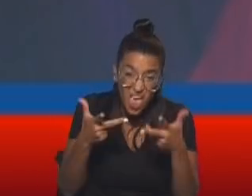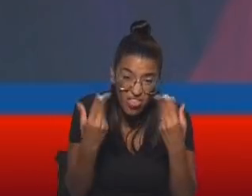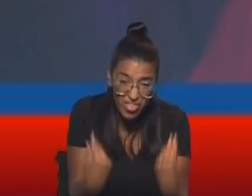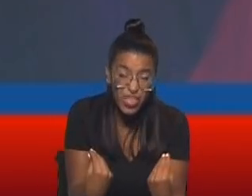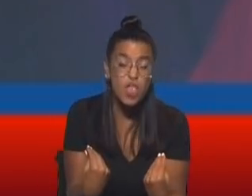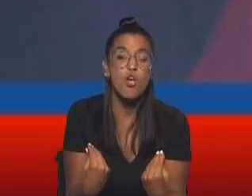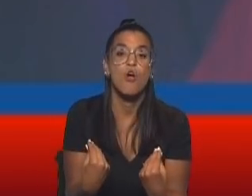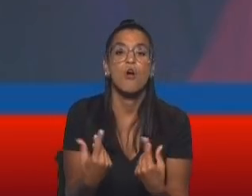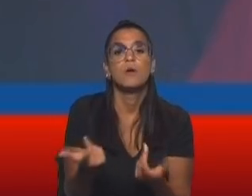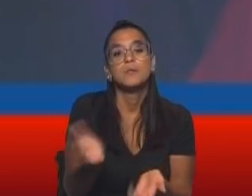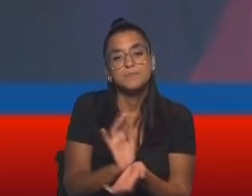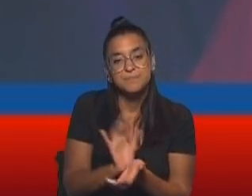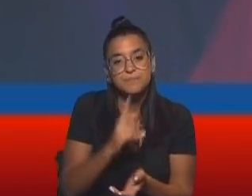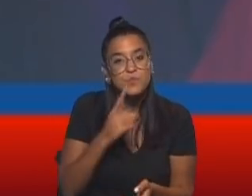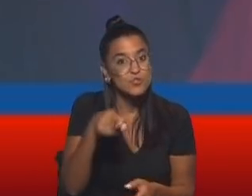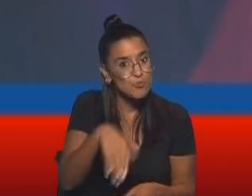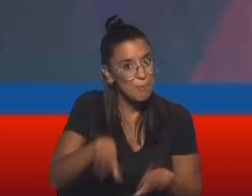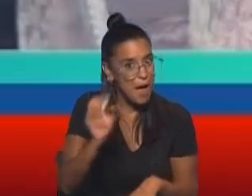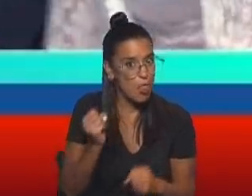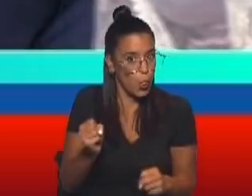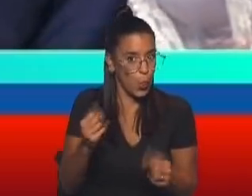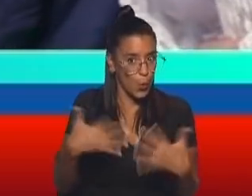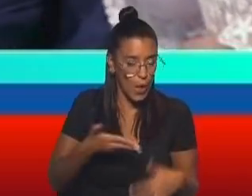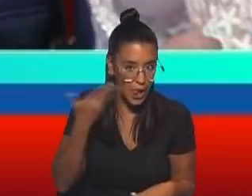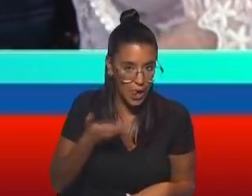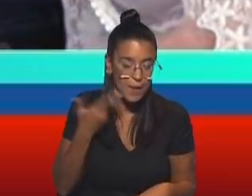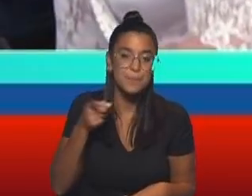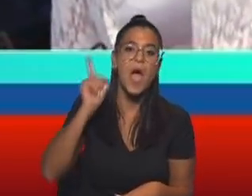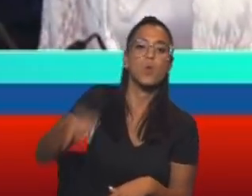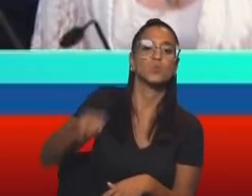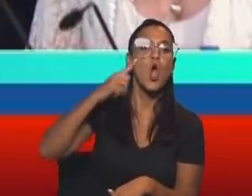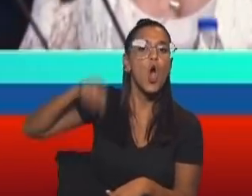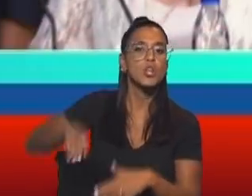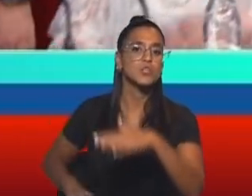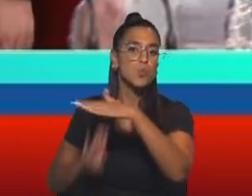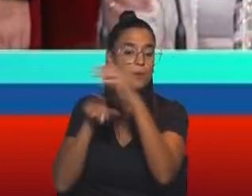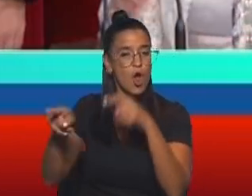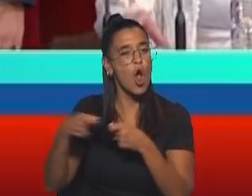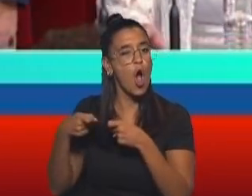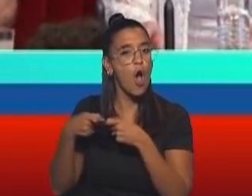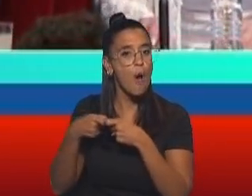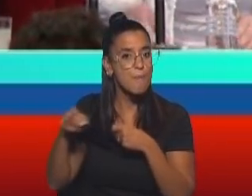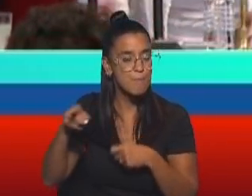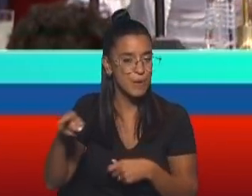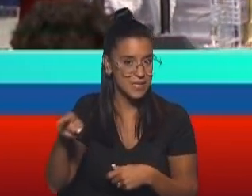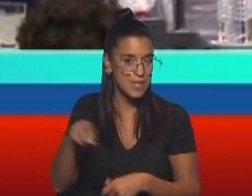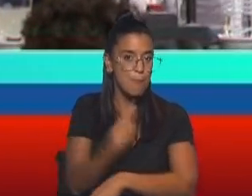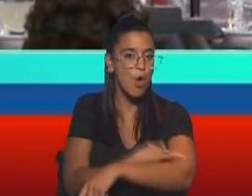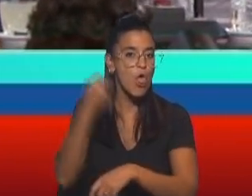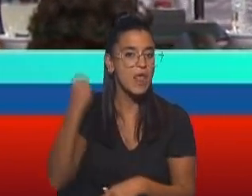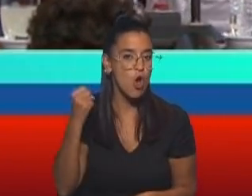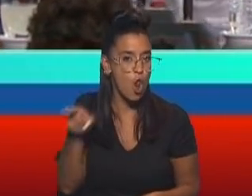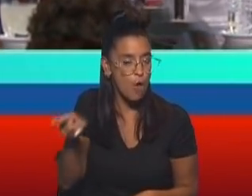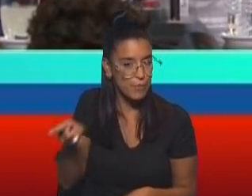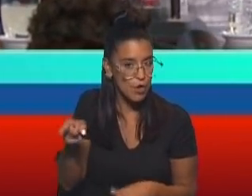mí, casi que te diría el tramo más duro de su discurso, acusó a la Corte Suprema de ser cómplice del poder económico. ¿Por